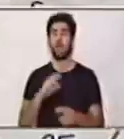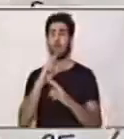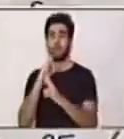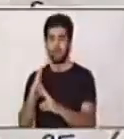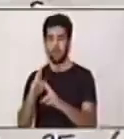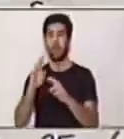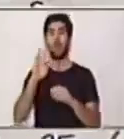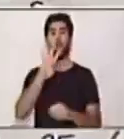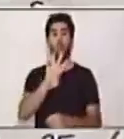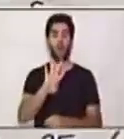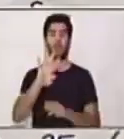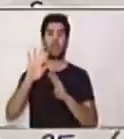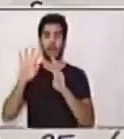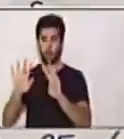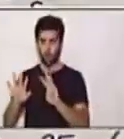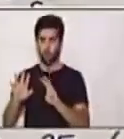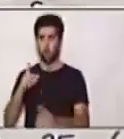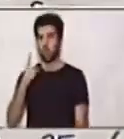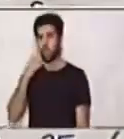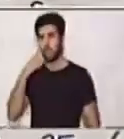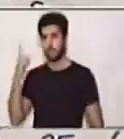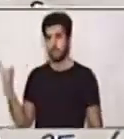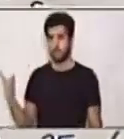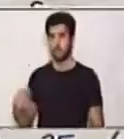tenemos 48.